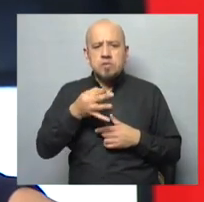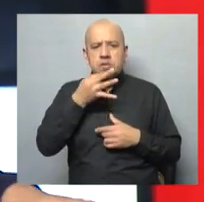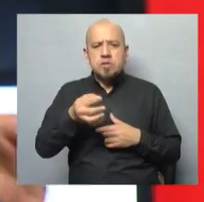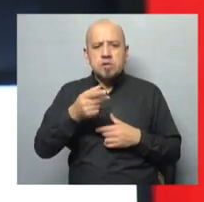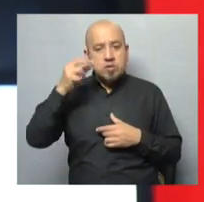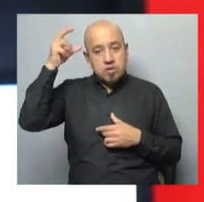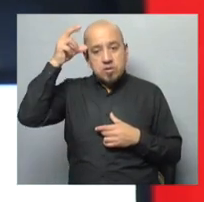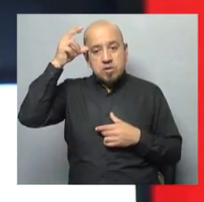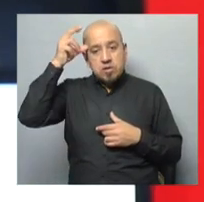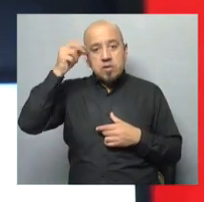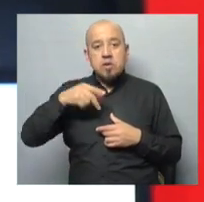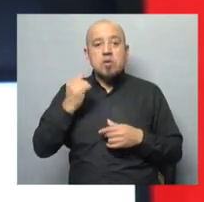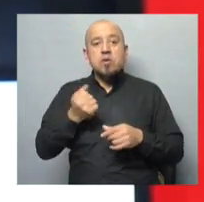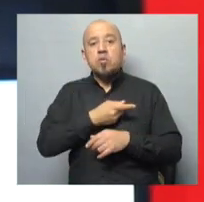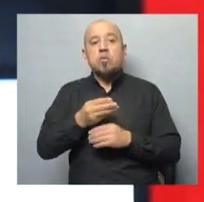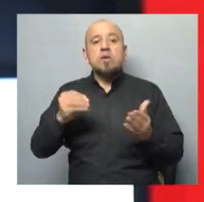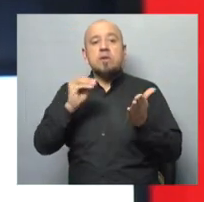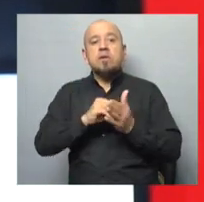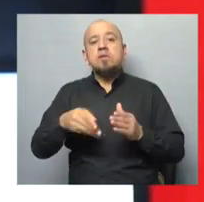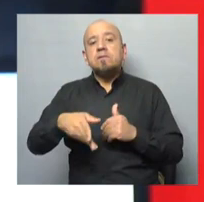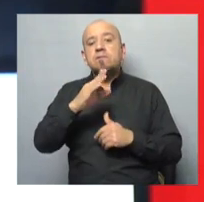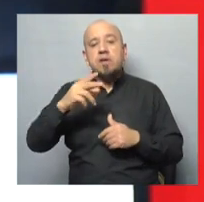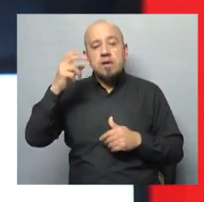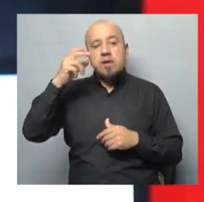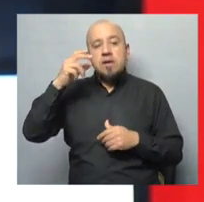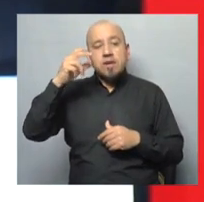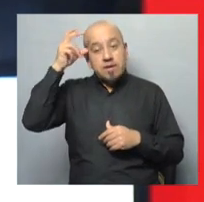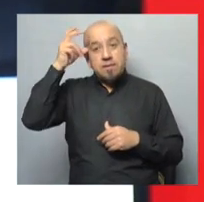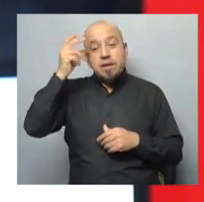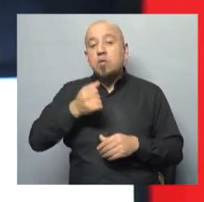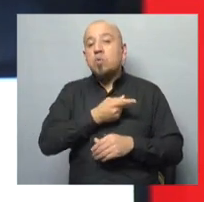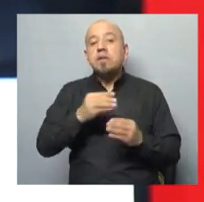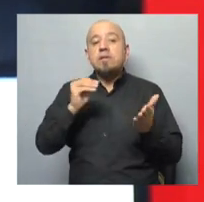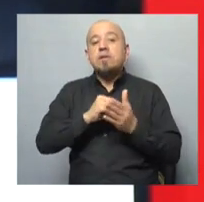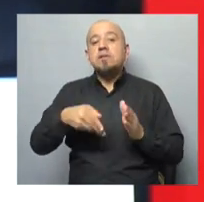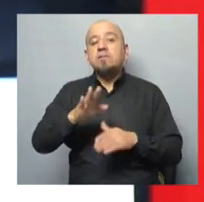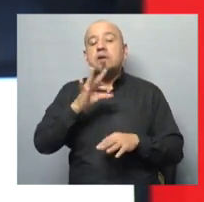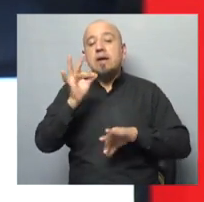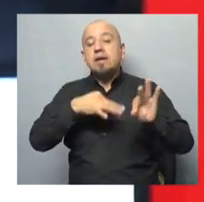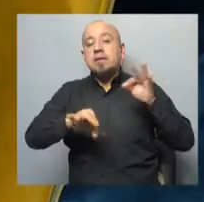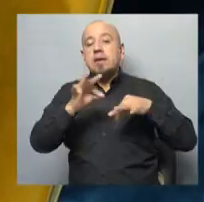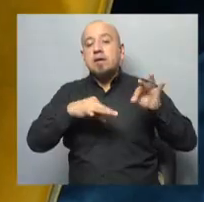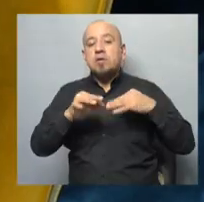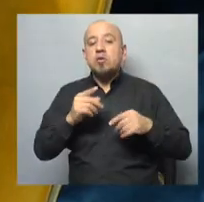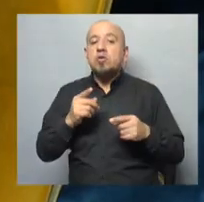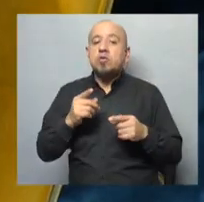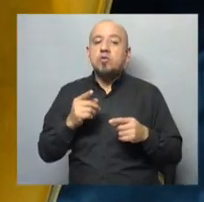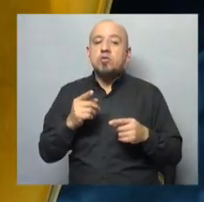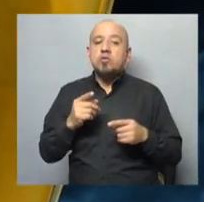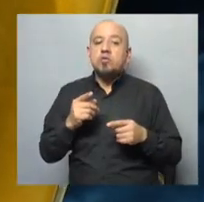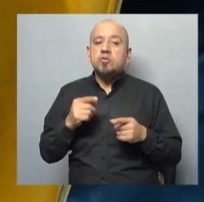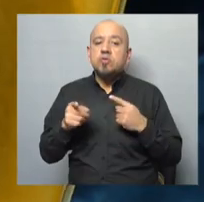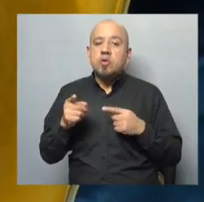tabaré me gustaría saber cuántas veces está bajo una cosa así que no puede ser si creo que dije es exterior pero más allá de eso